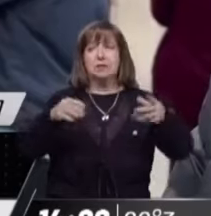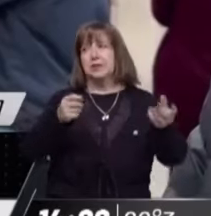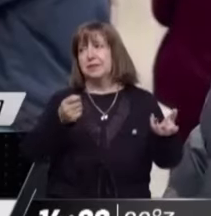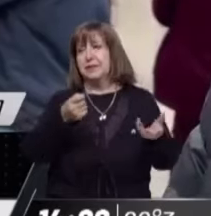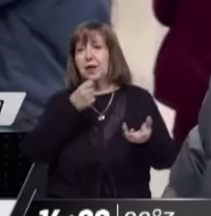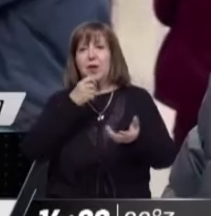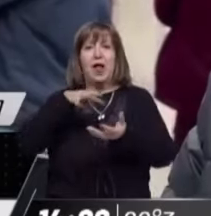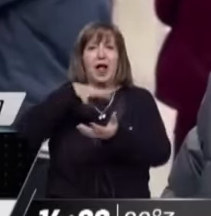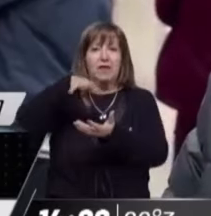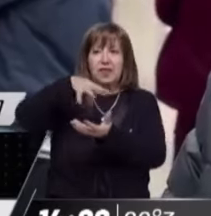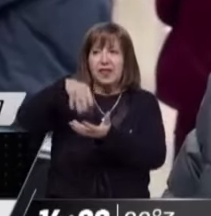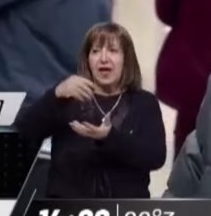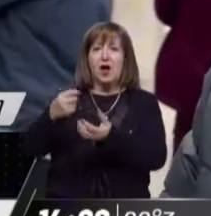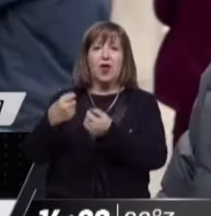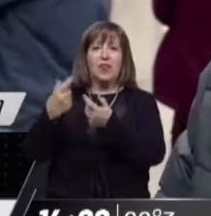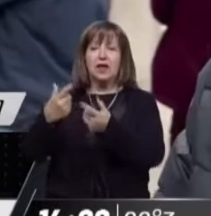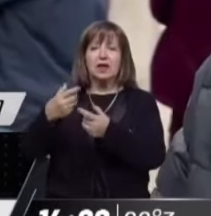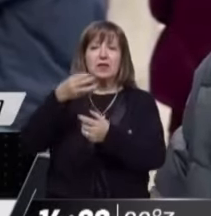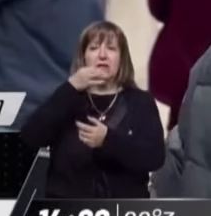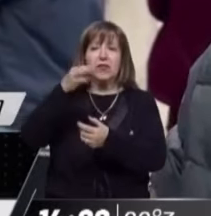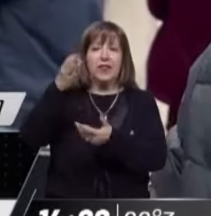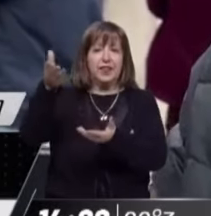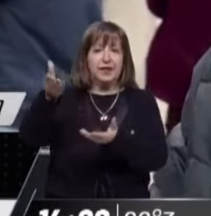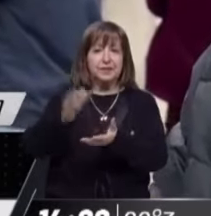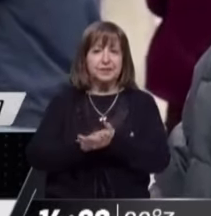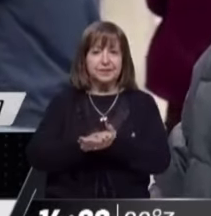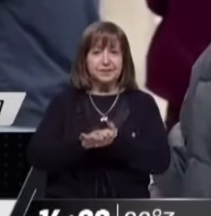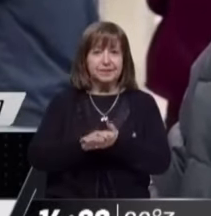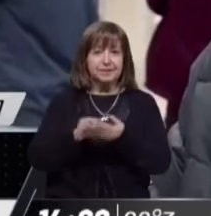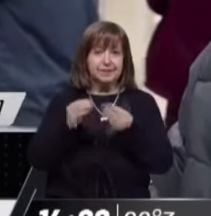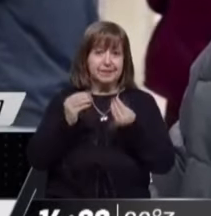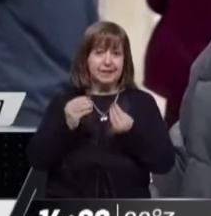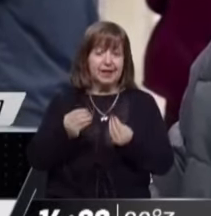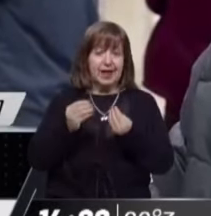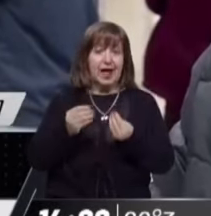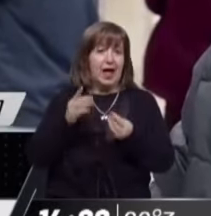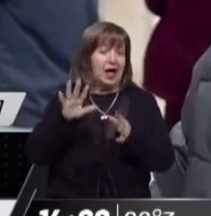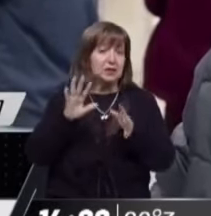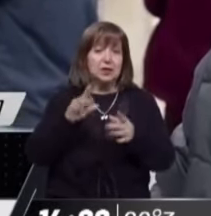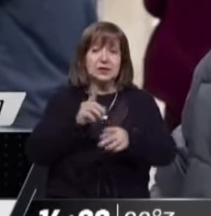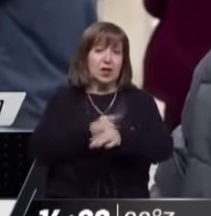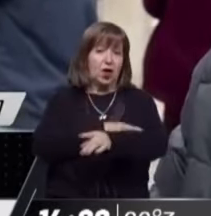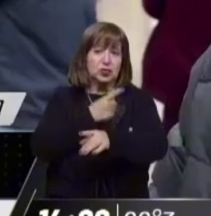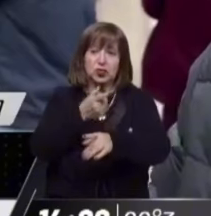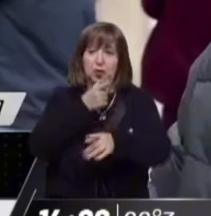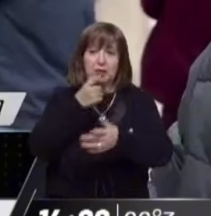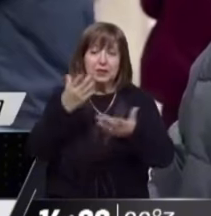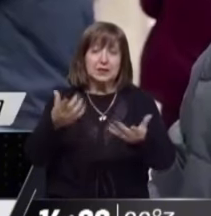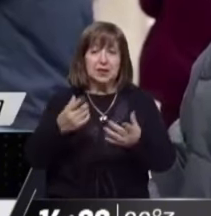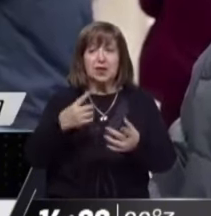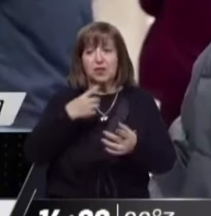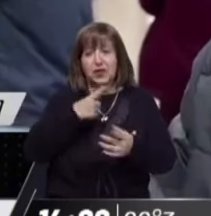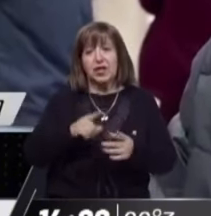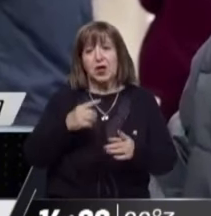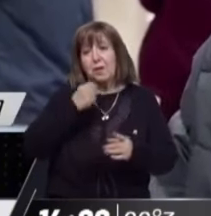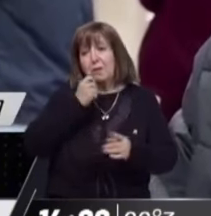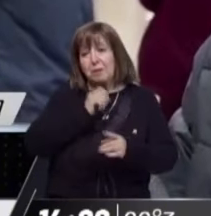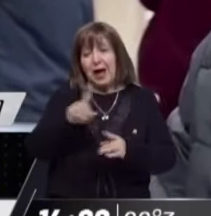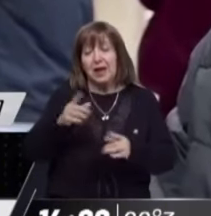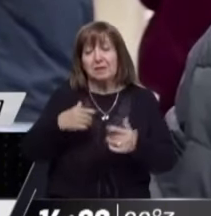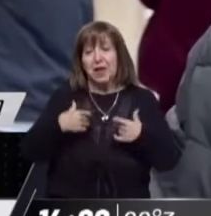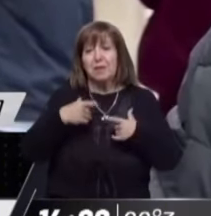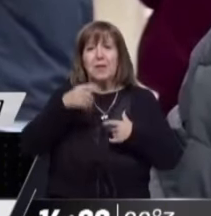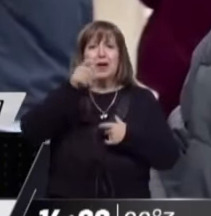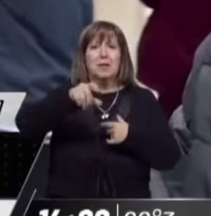muchas veces alimentos y lamentablemente después lo andan vendiendo. Eso es algo cotidiano y la verdad que repudia un montón. Hay